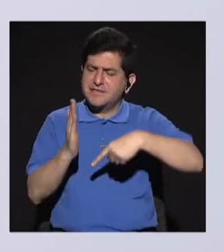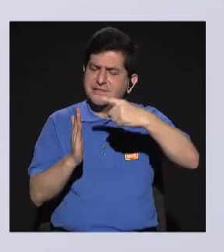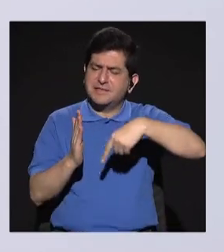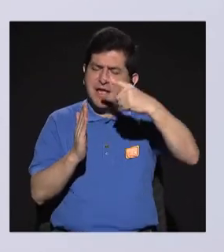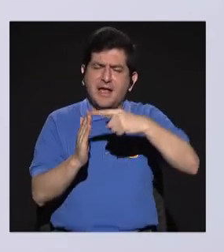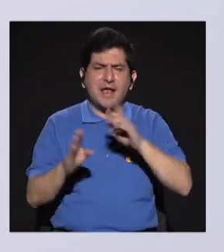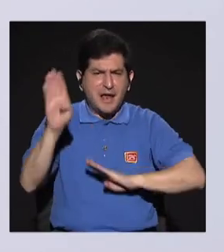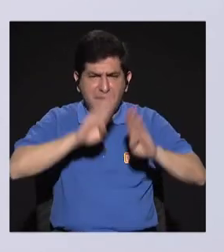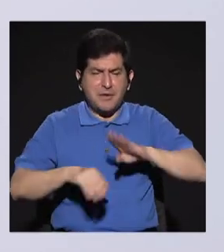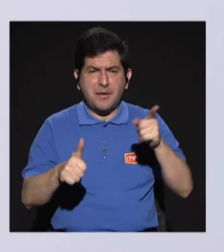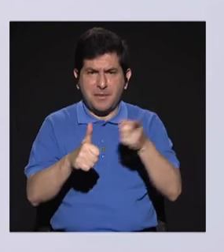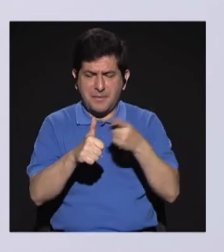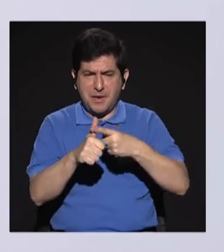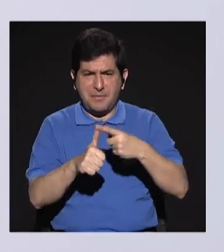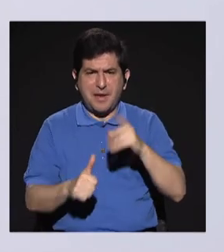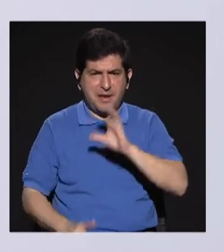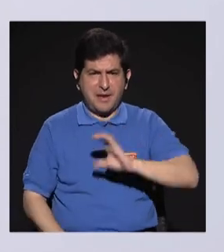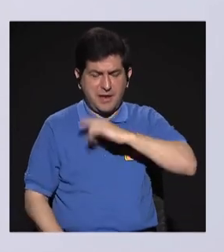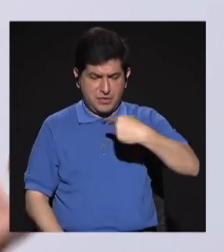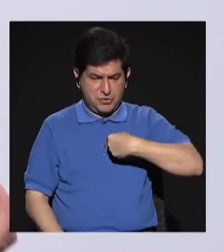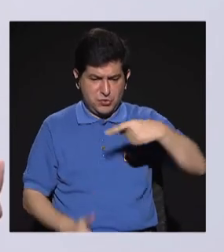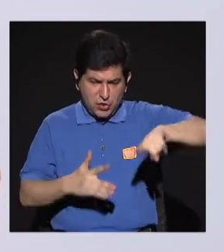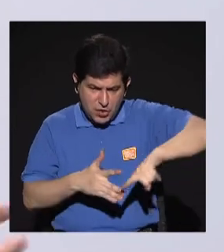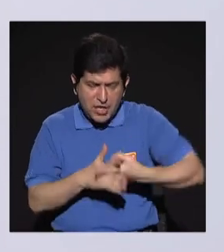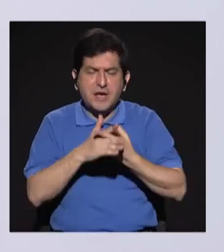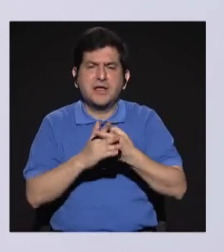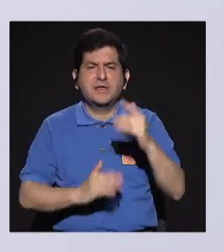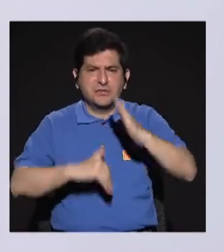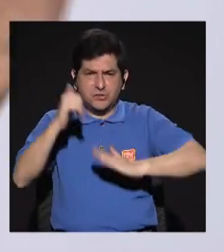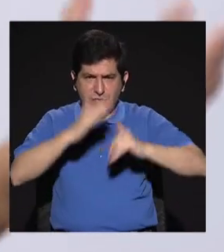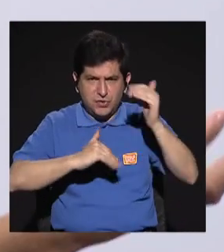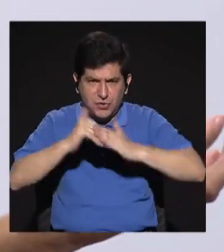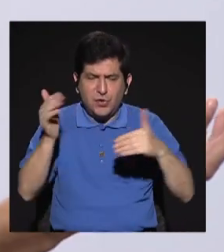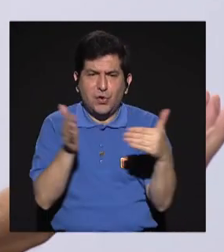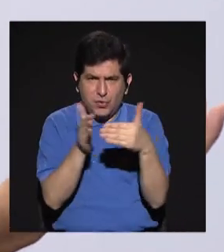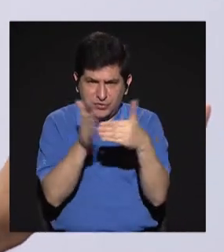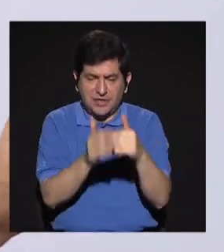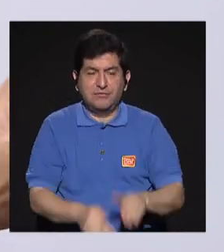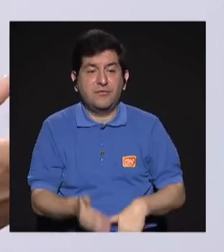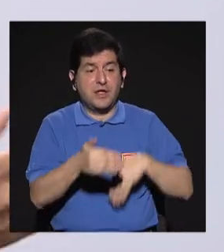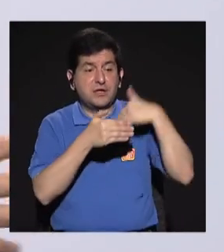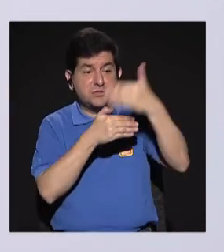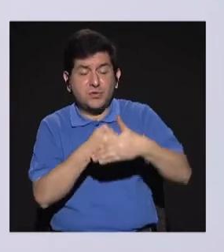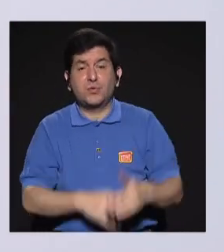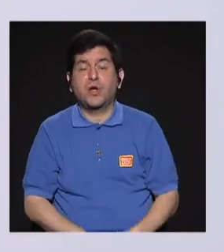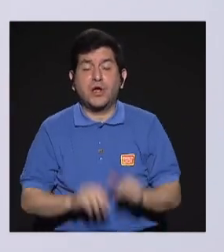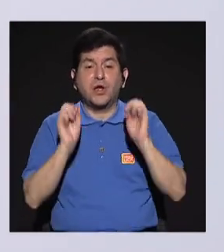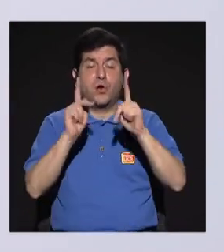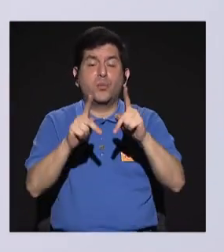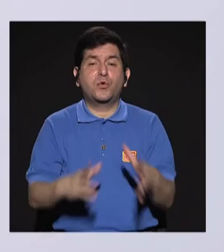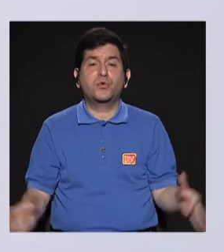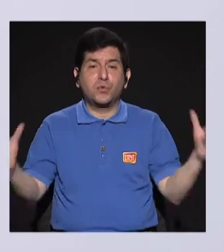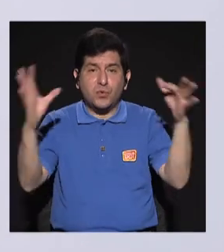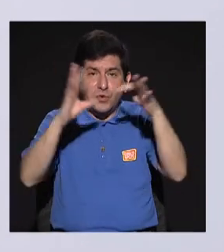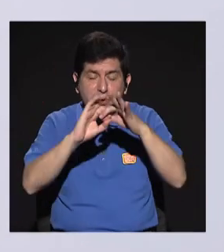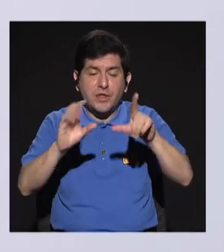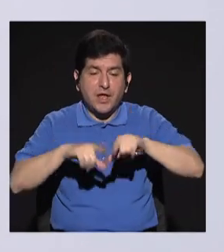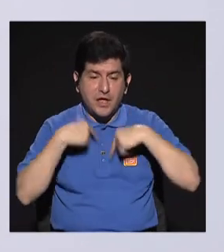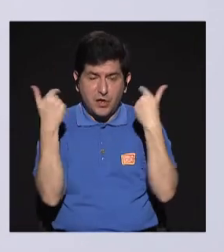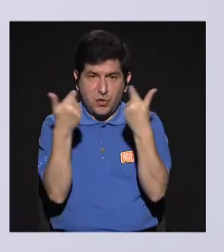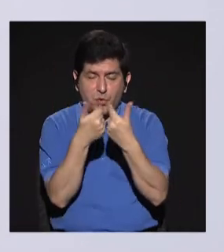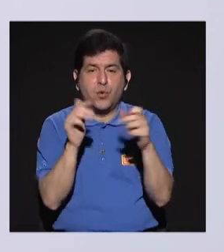biológico son las características primero de las que yo parto para reconstruirlo y luego puedo tener la facilidad de